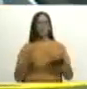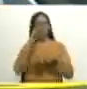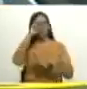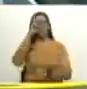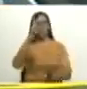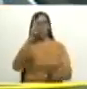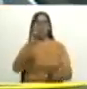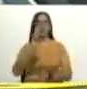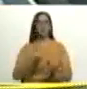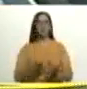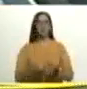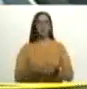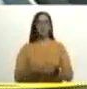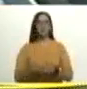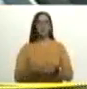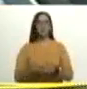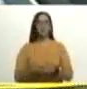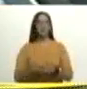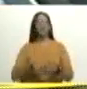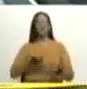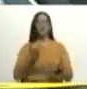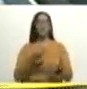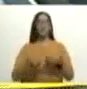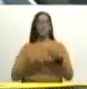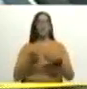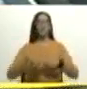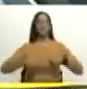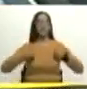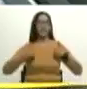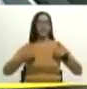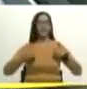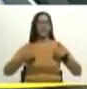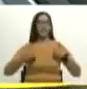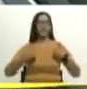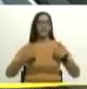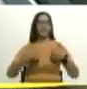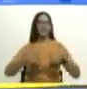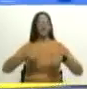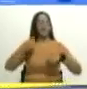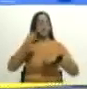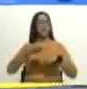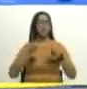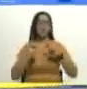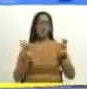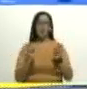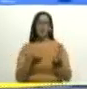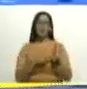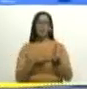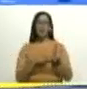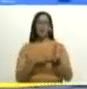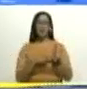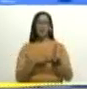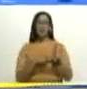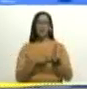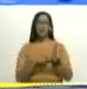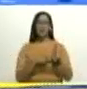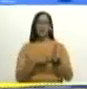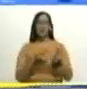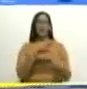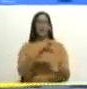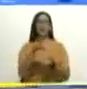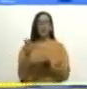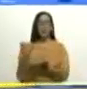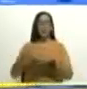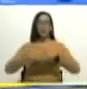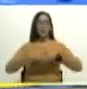respetable. Y pudiera ser más, ese es otro gran tema que está pendiente, el cobro de los